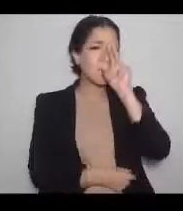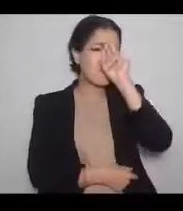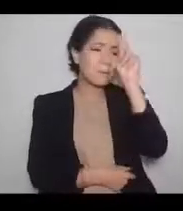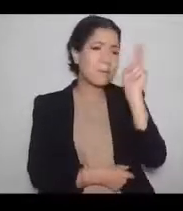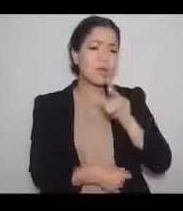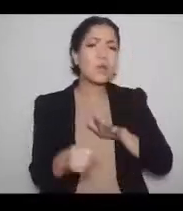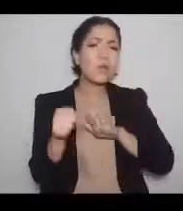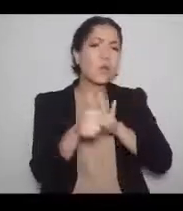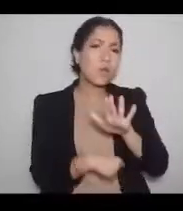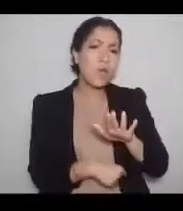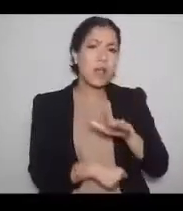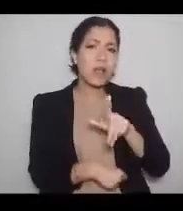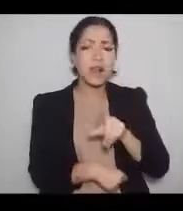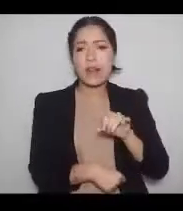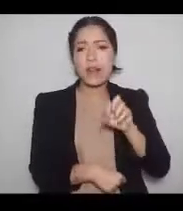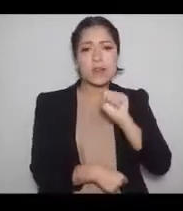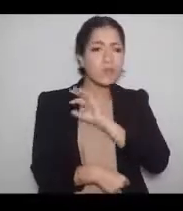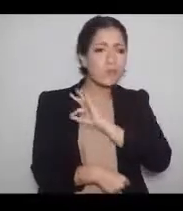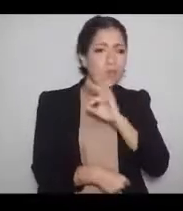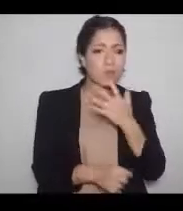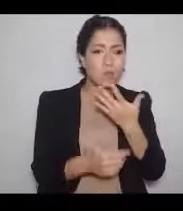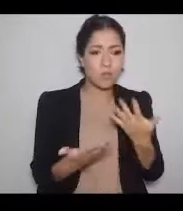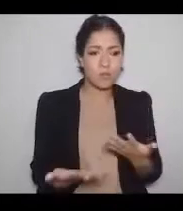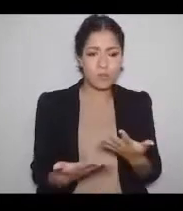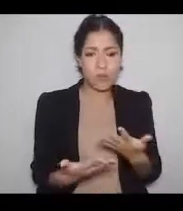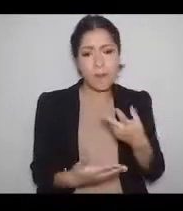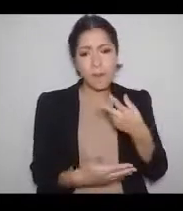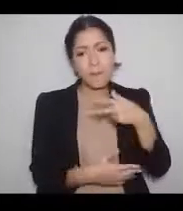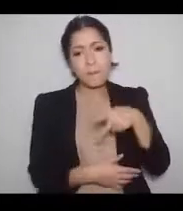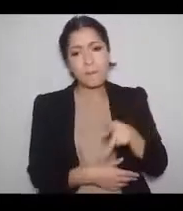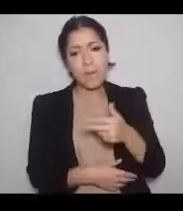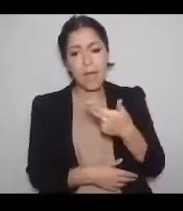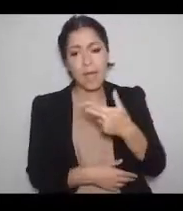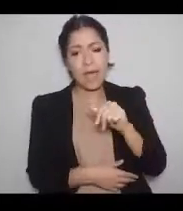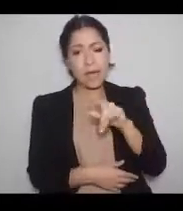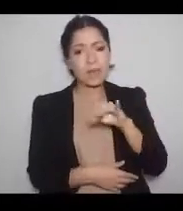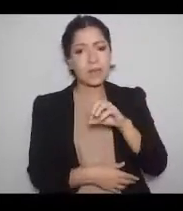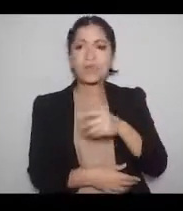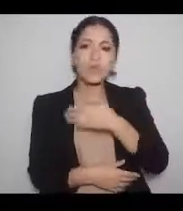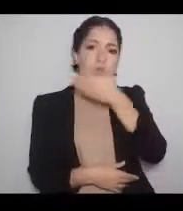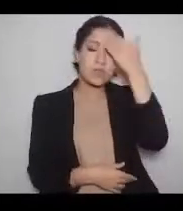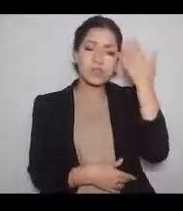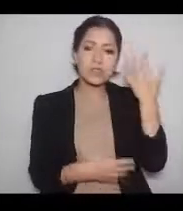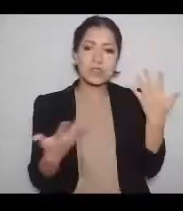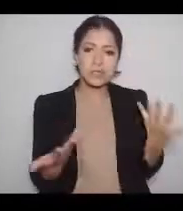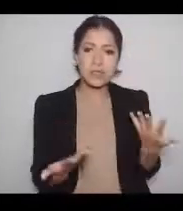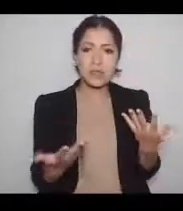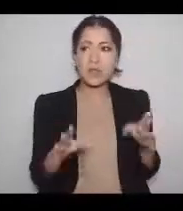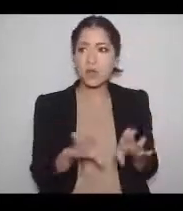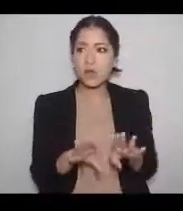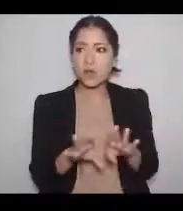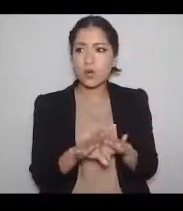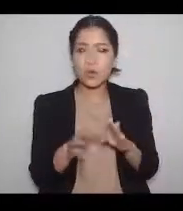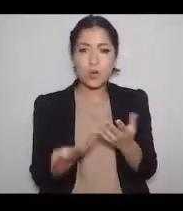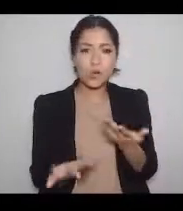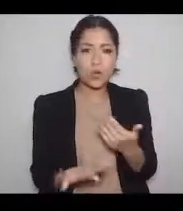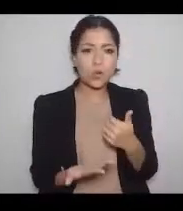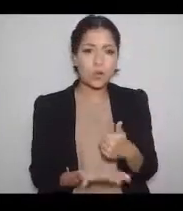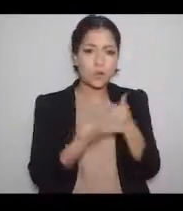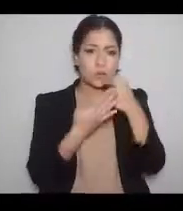puede entenderlo, pero Hamlet no sabe ser hijo. Hamlet ama a su padre y quiere vengarlo. Su padre está